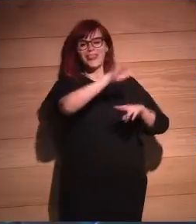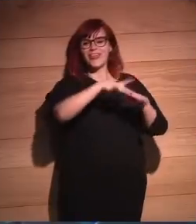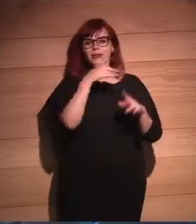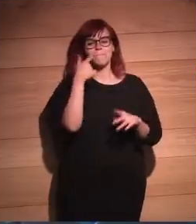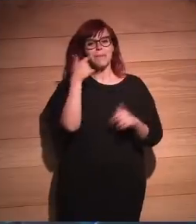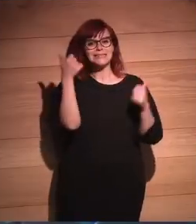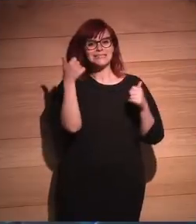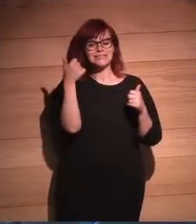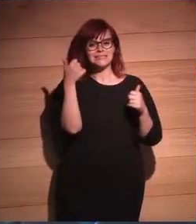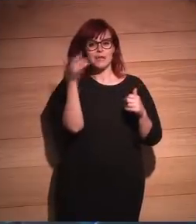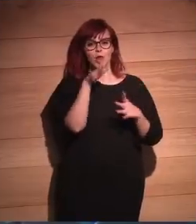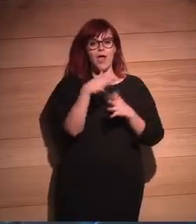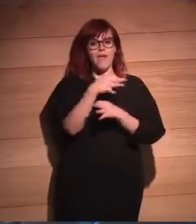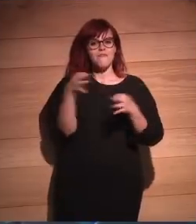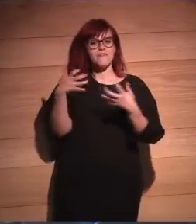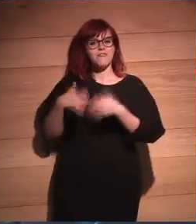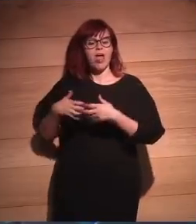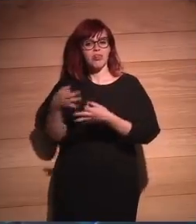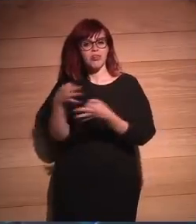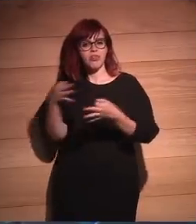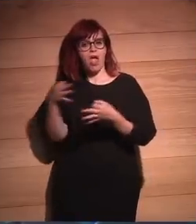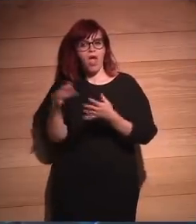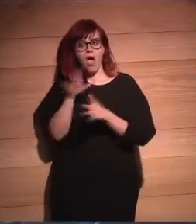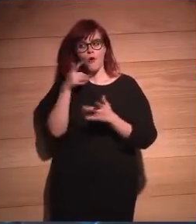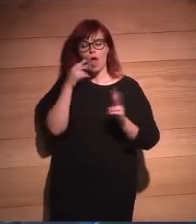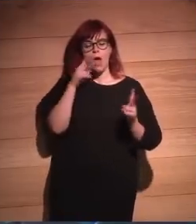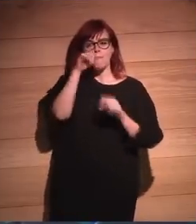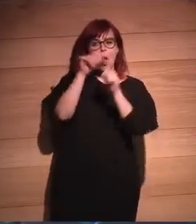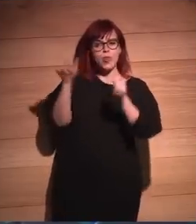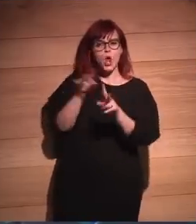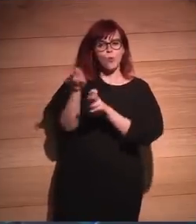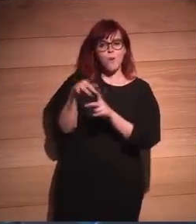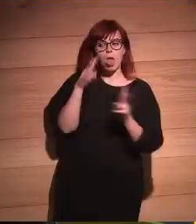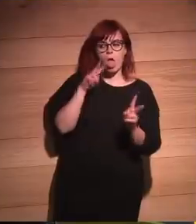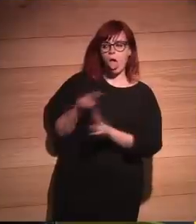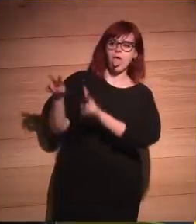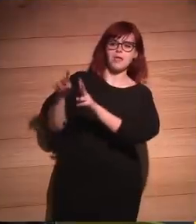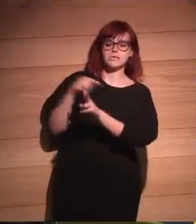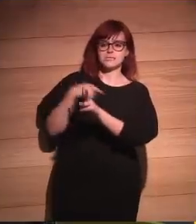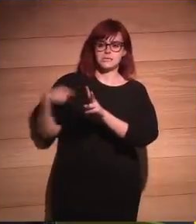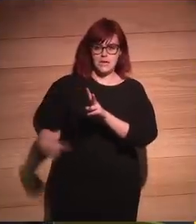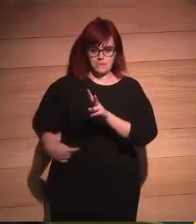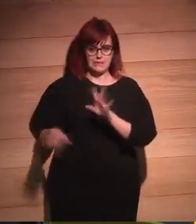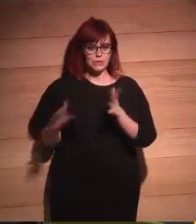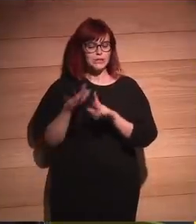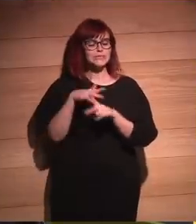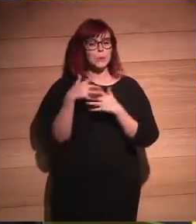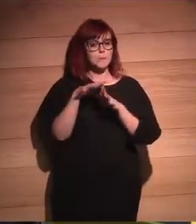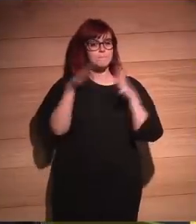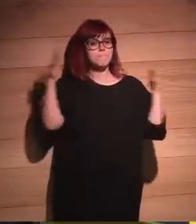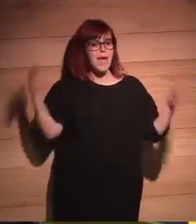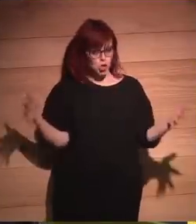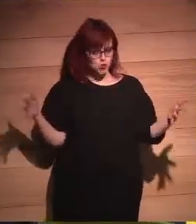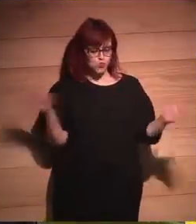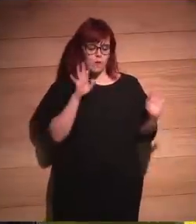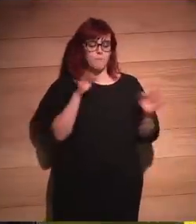principios y mucho más a esa eficacia del sistema que estaba detrás. Esto, digamos, es un aspecto macro. El